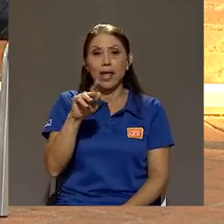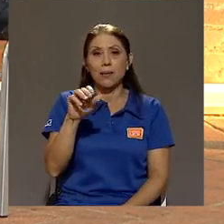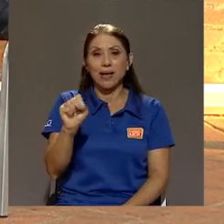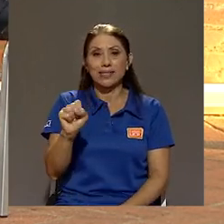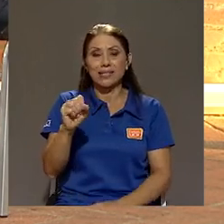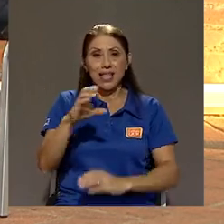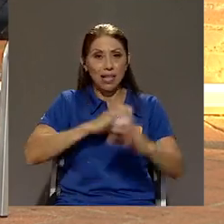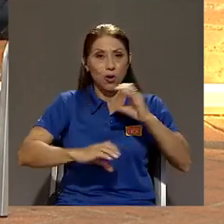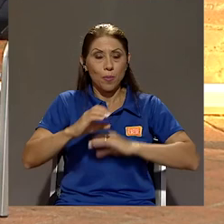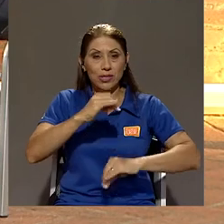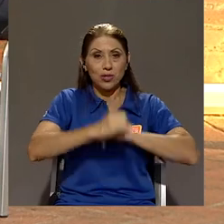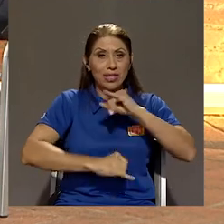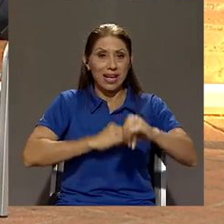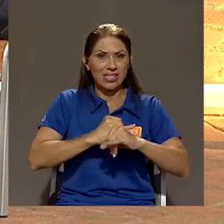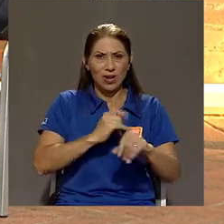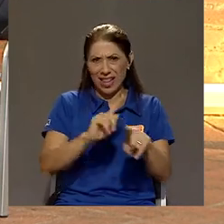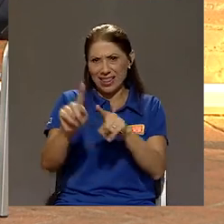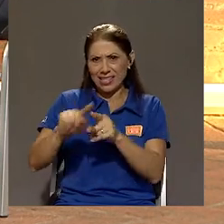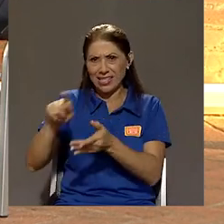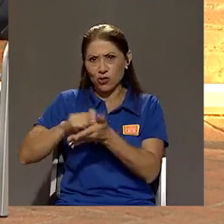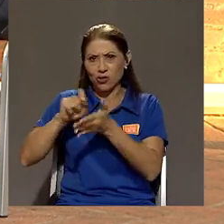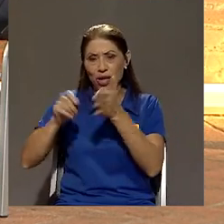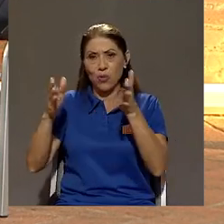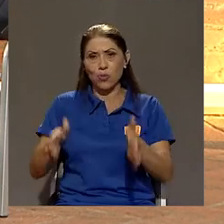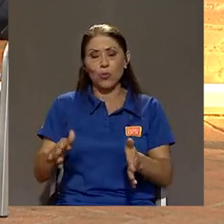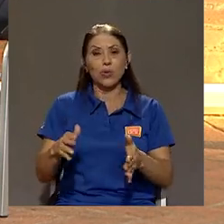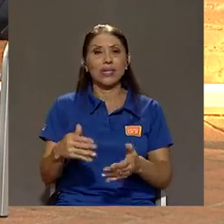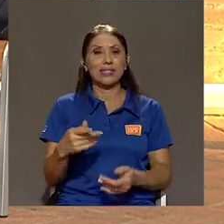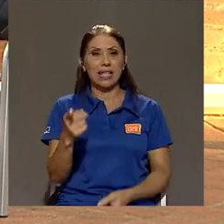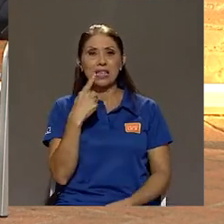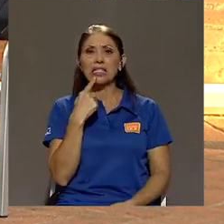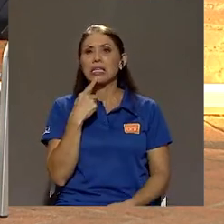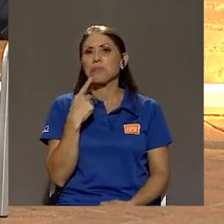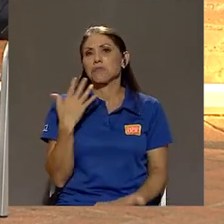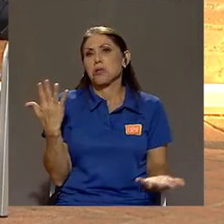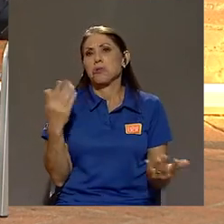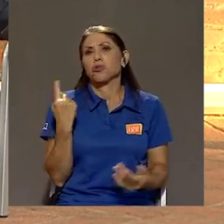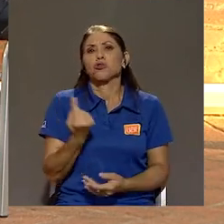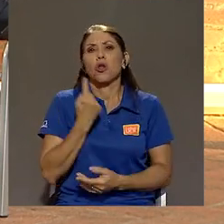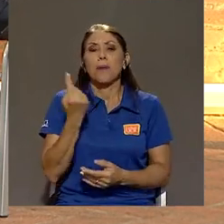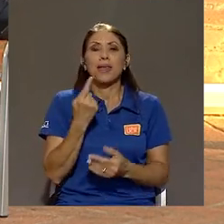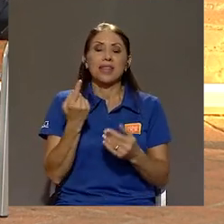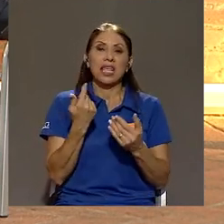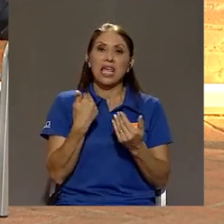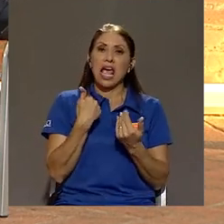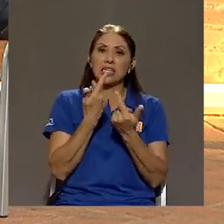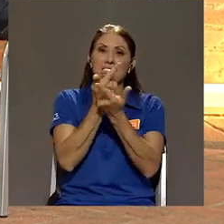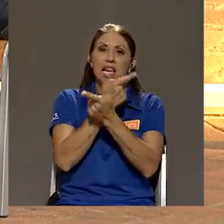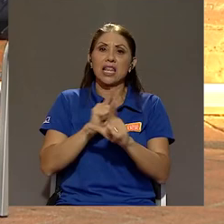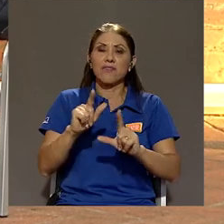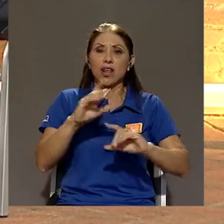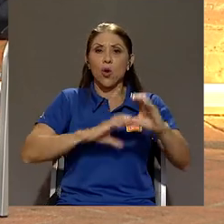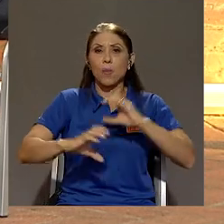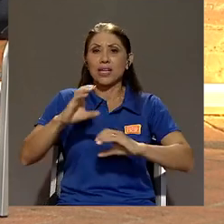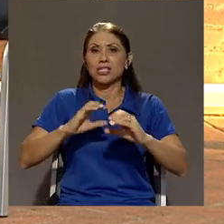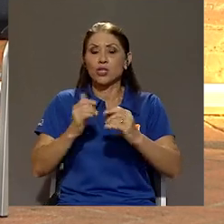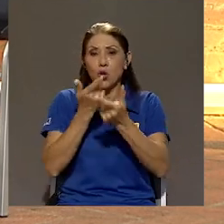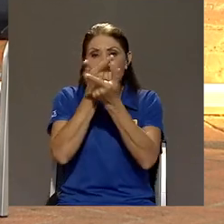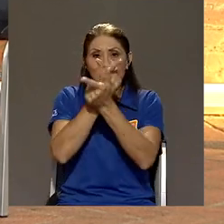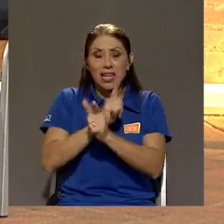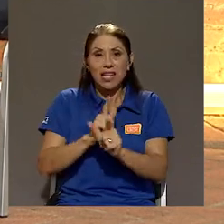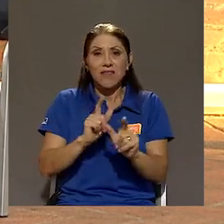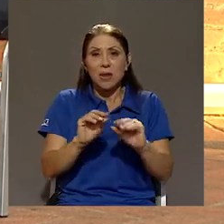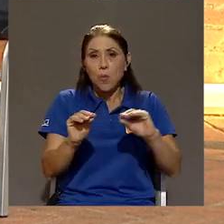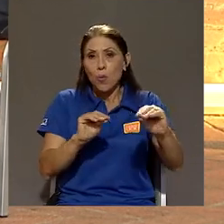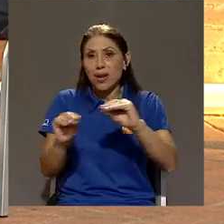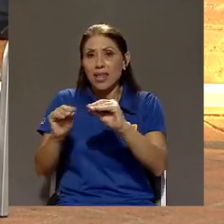uh-huh, y Samuel Heischer y demás, y decía, bueno, con solo que haya libre comercio y libre movilidad de capitales, se van a igualar